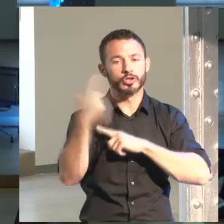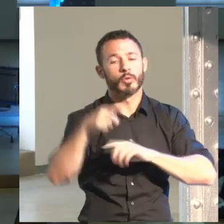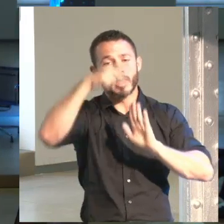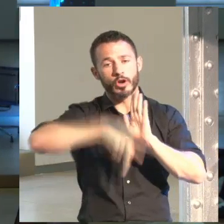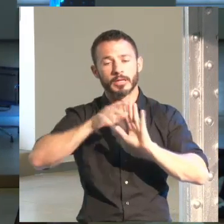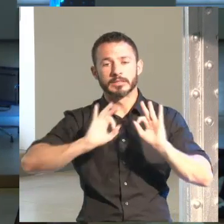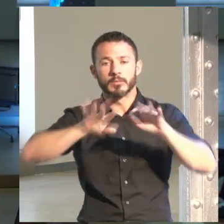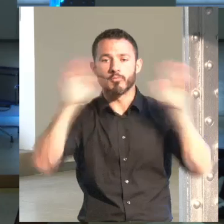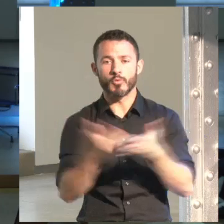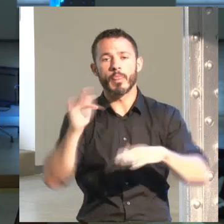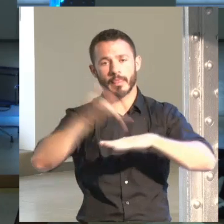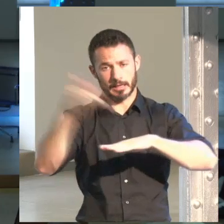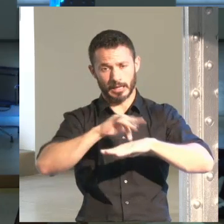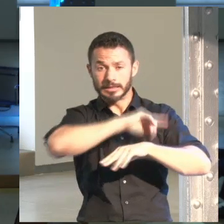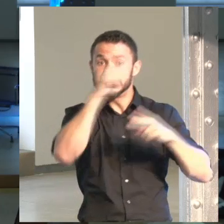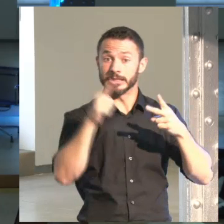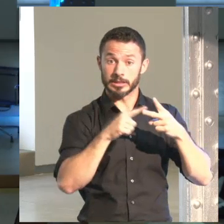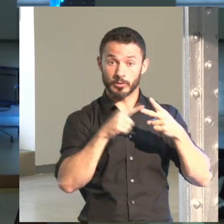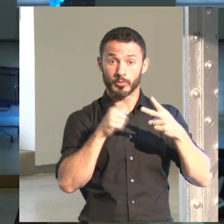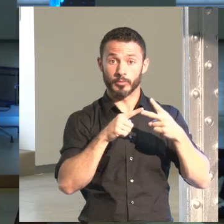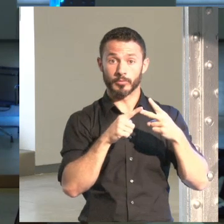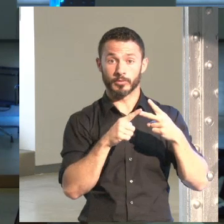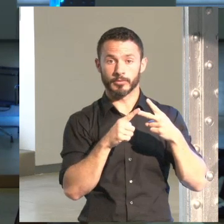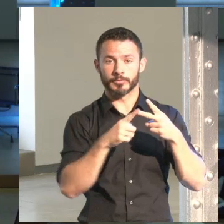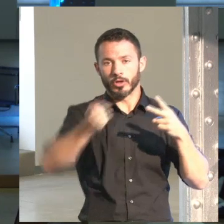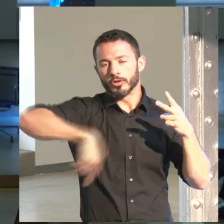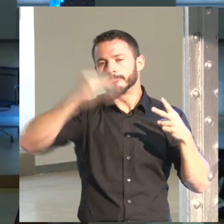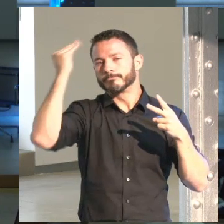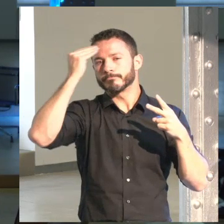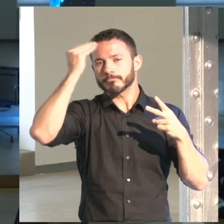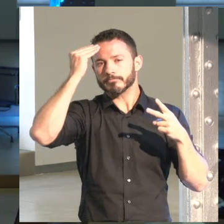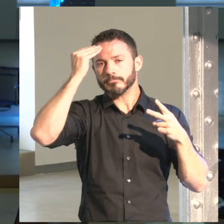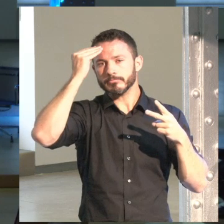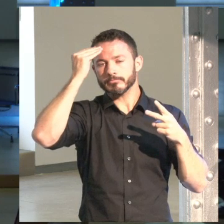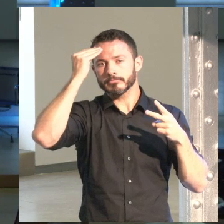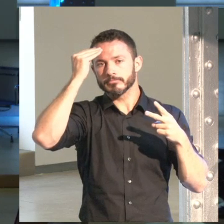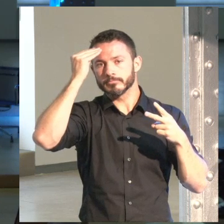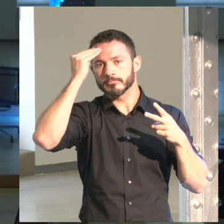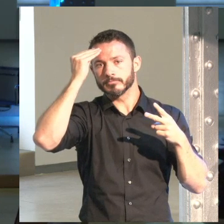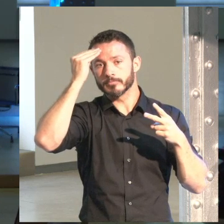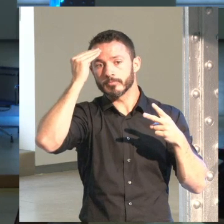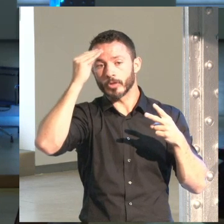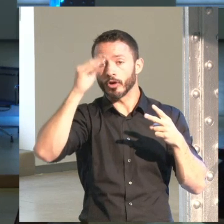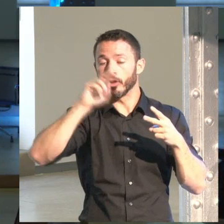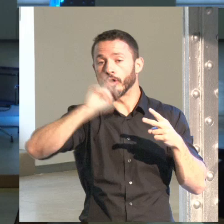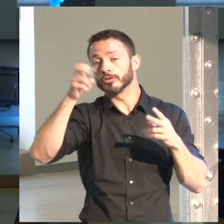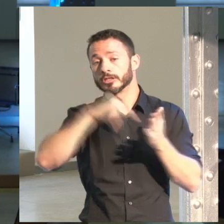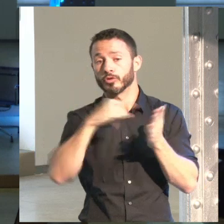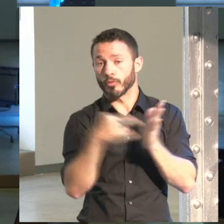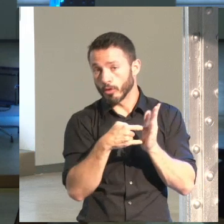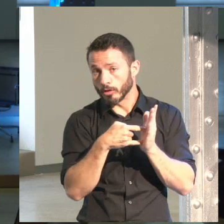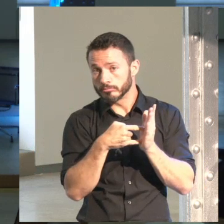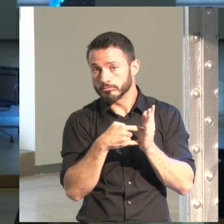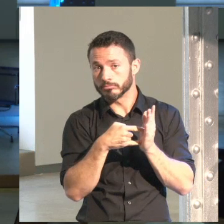mundo digital. Y en segundo lugar, nosotros pensamos que la otra solución, el otro vértice de